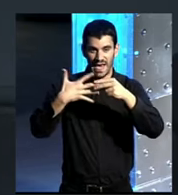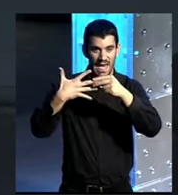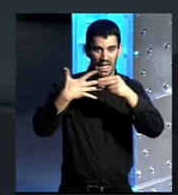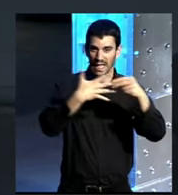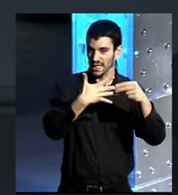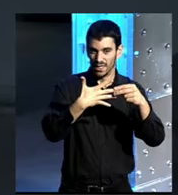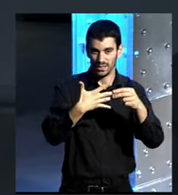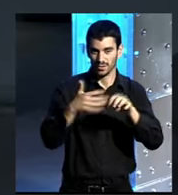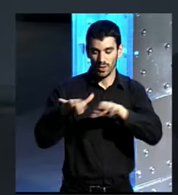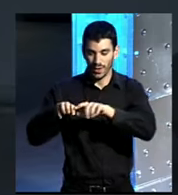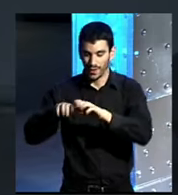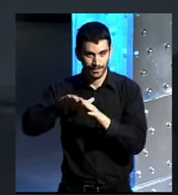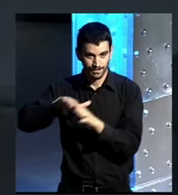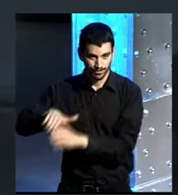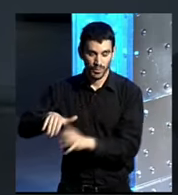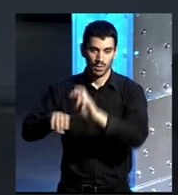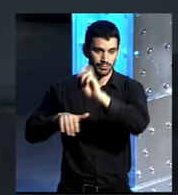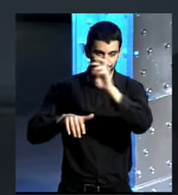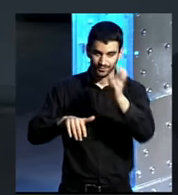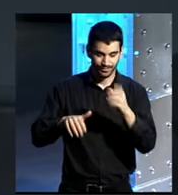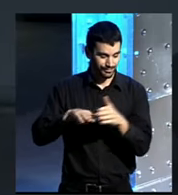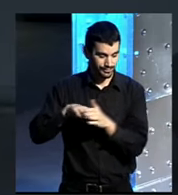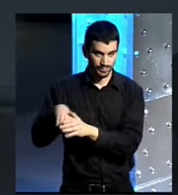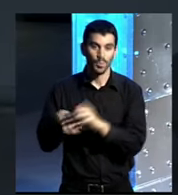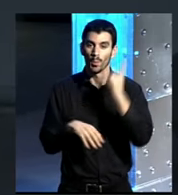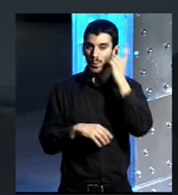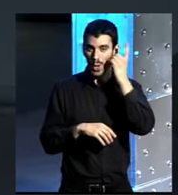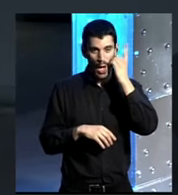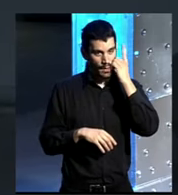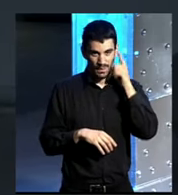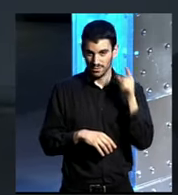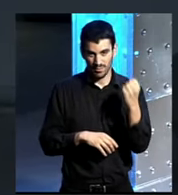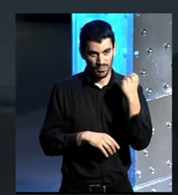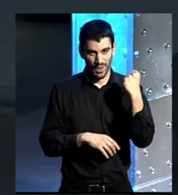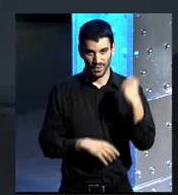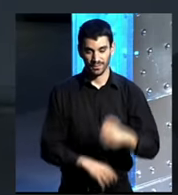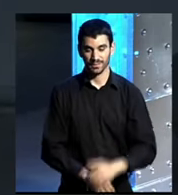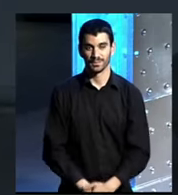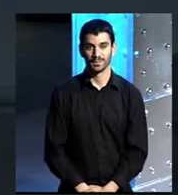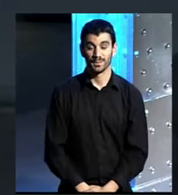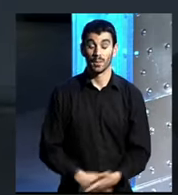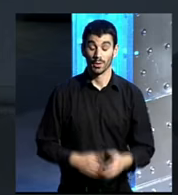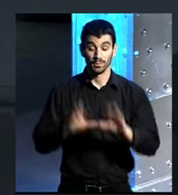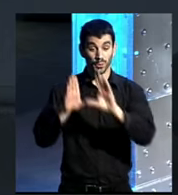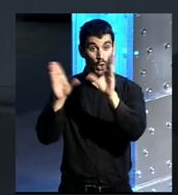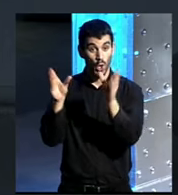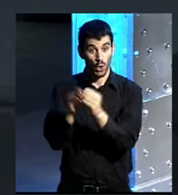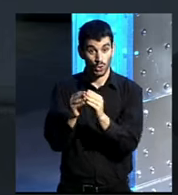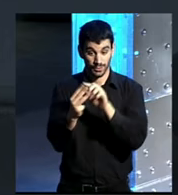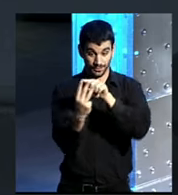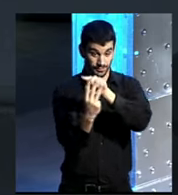para acceder a las tecnologías. Unas segundas conclusiones